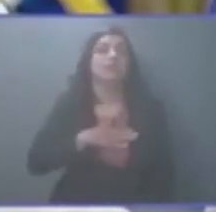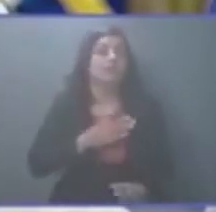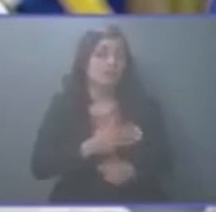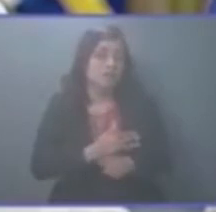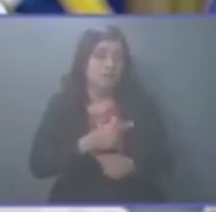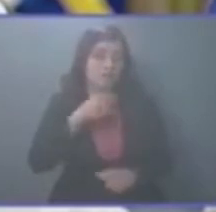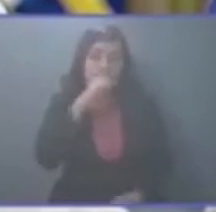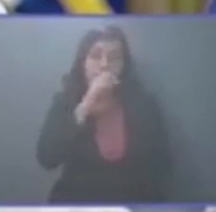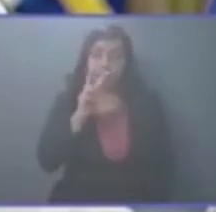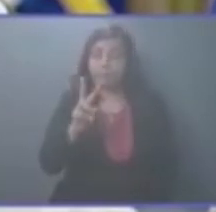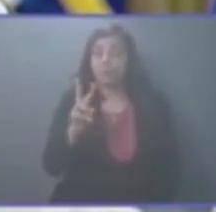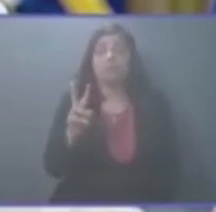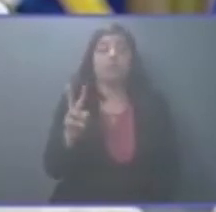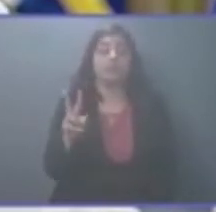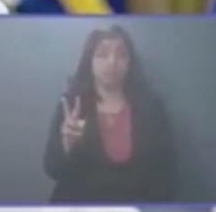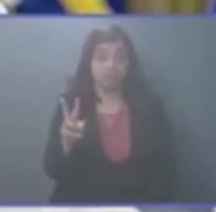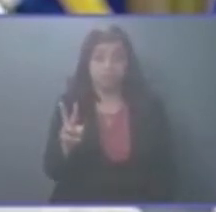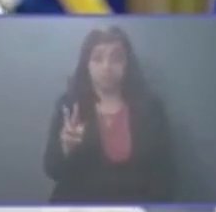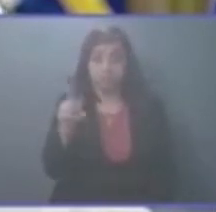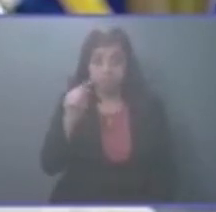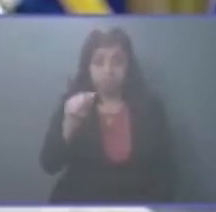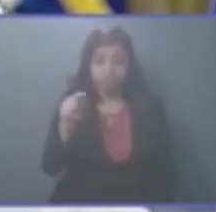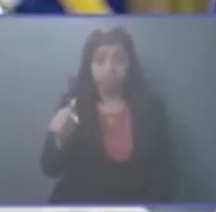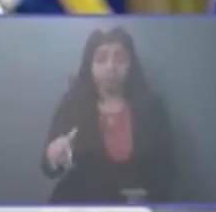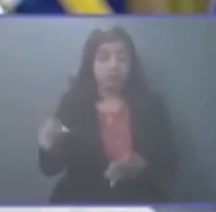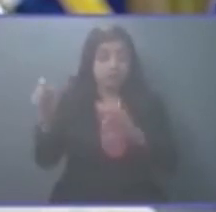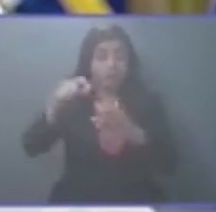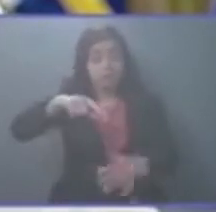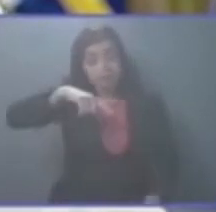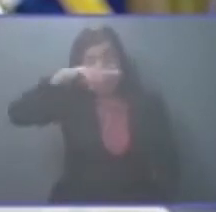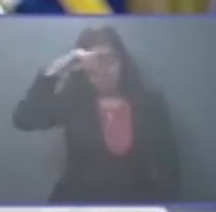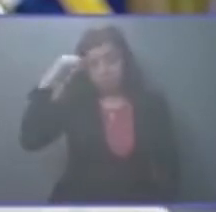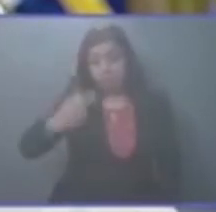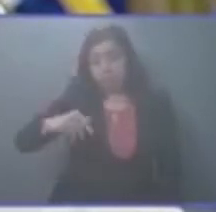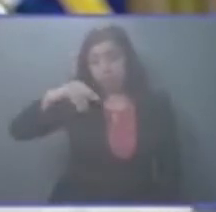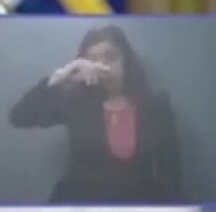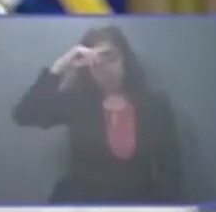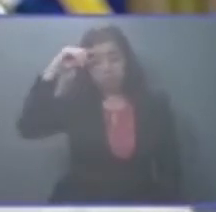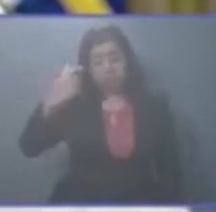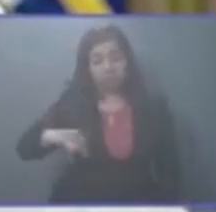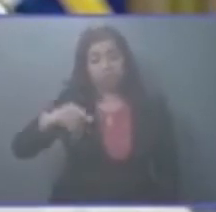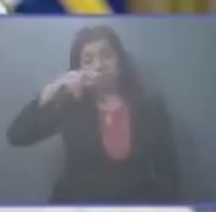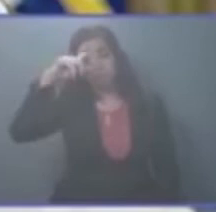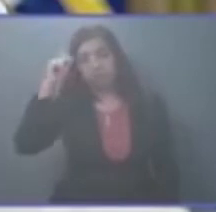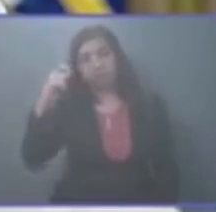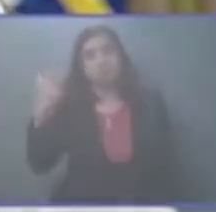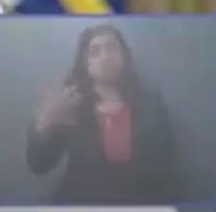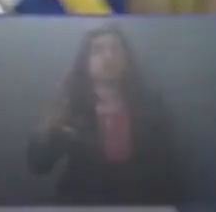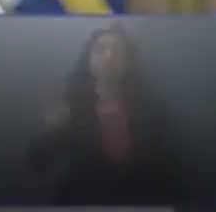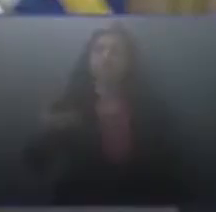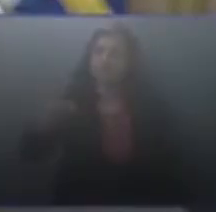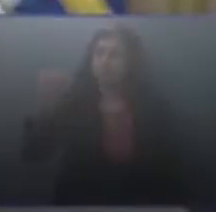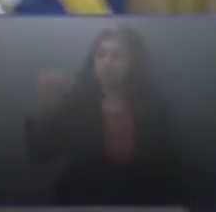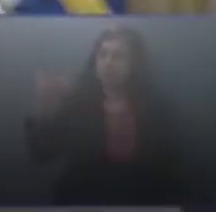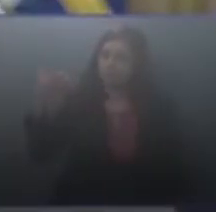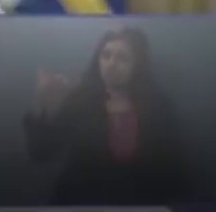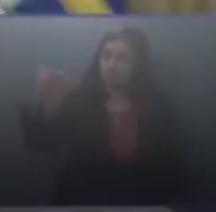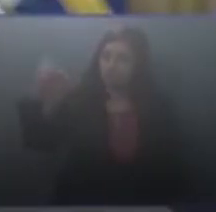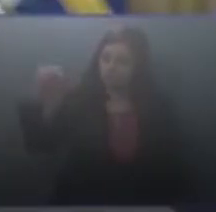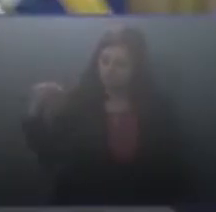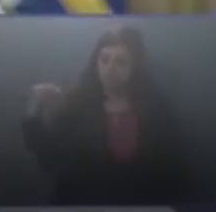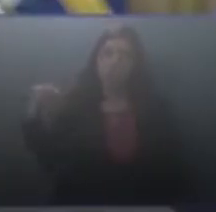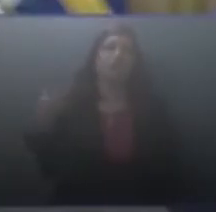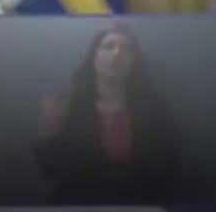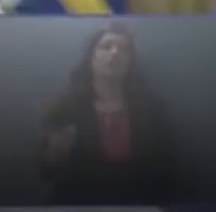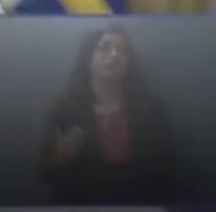del fmln a esa labor que han llevado a lo largo de estos años tanto de la